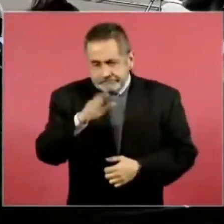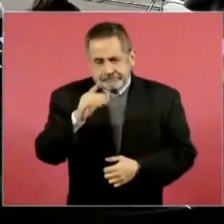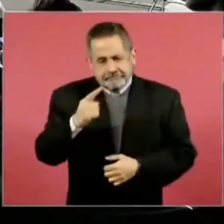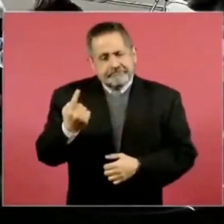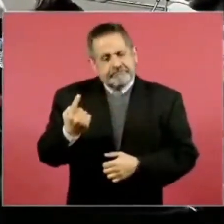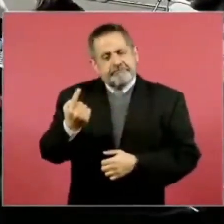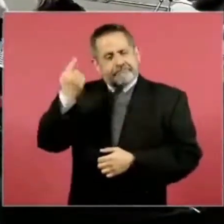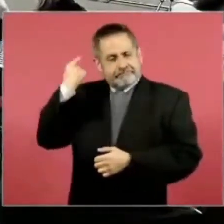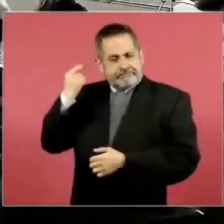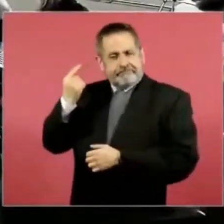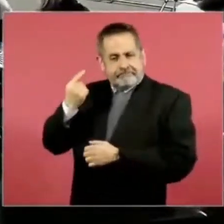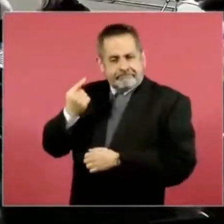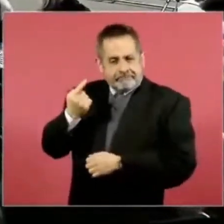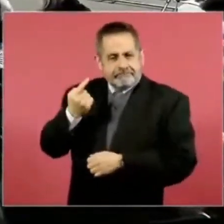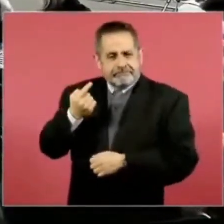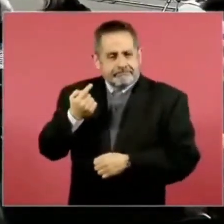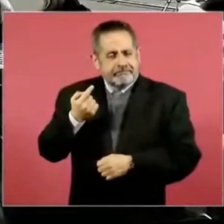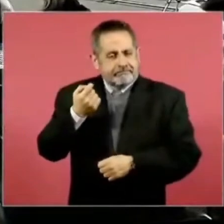pasado.